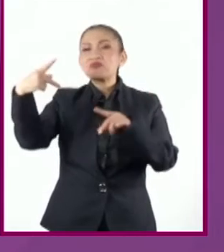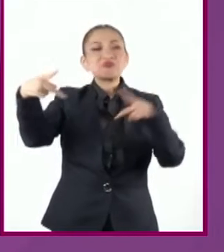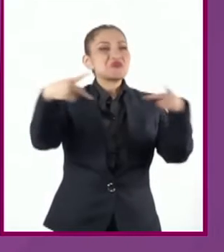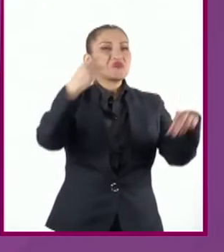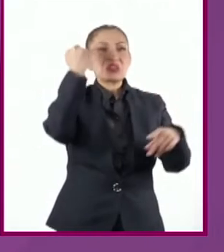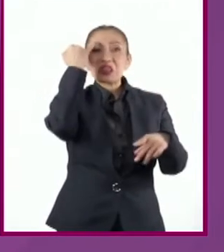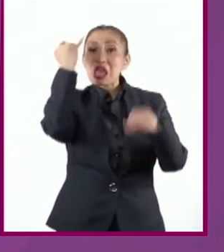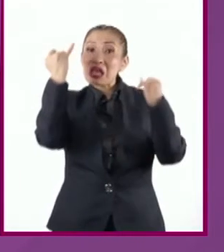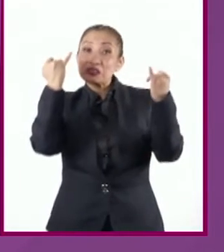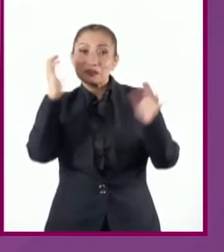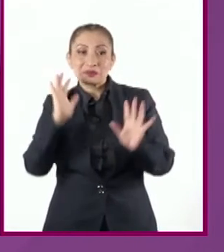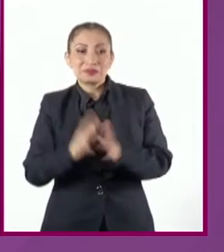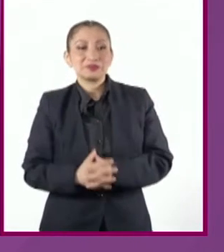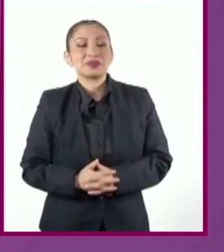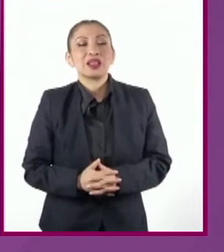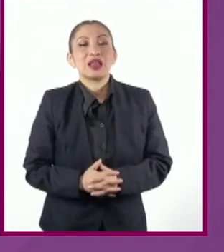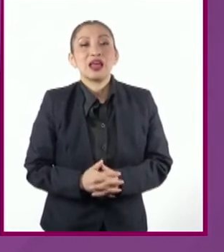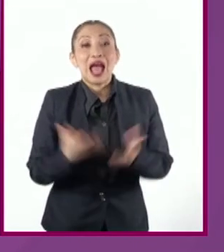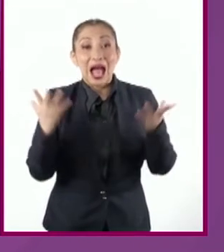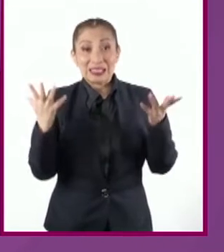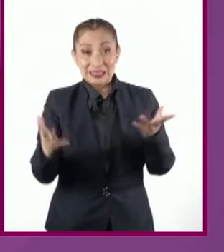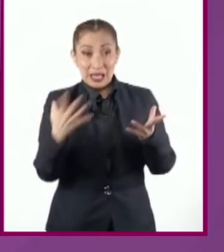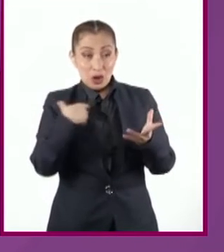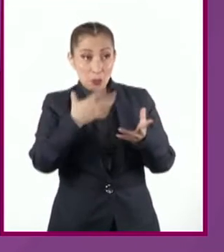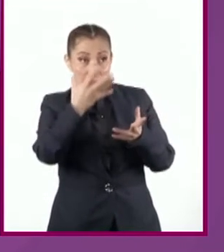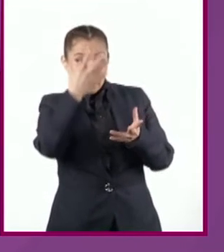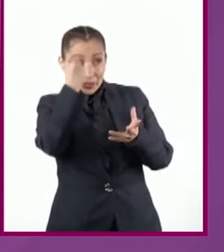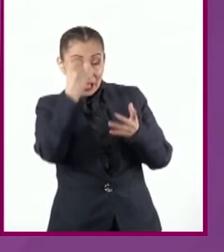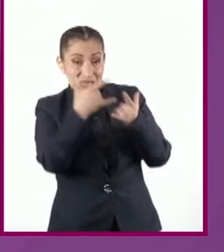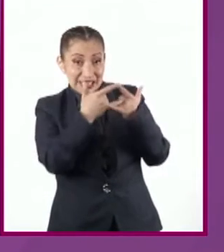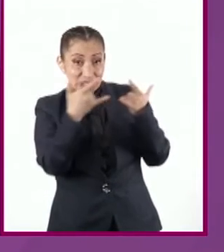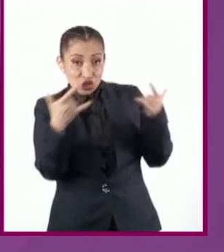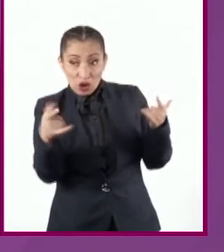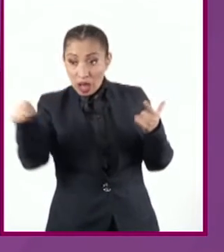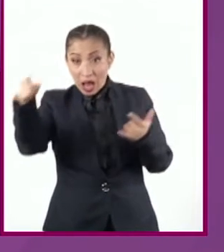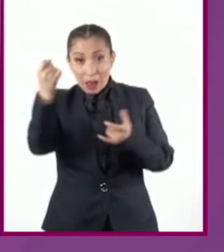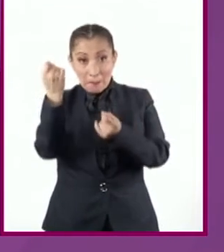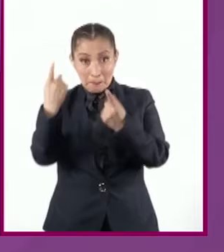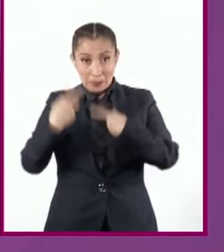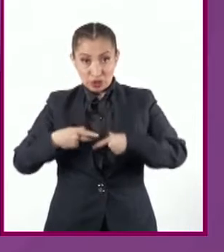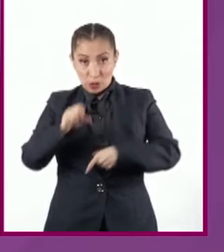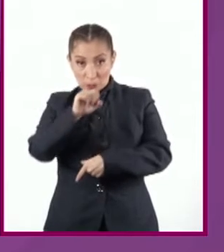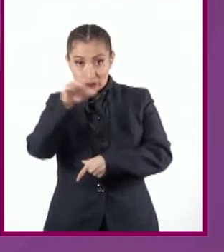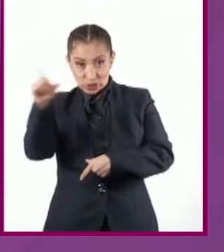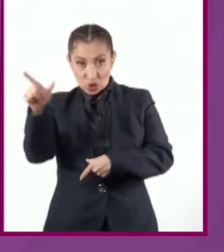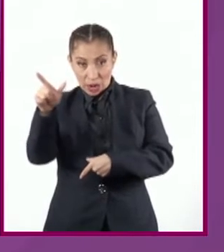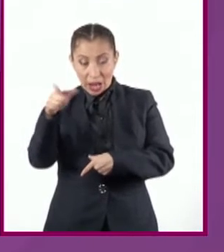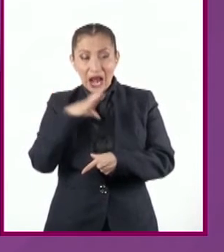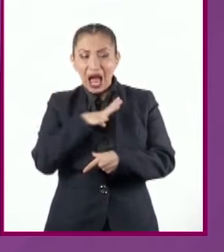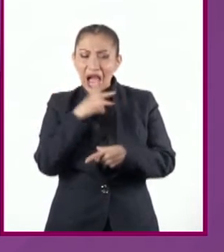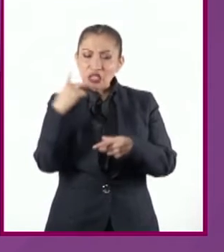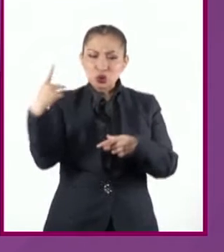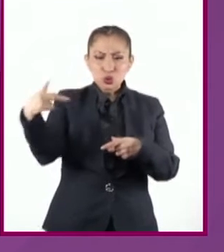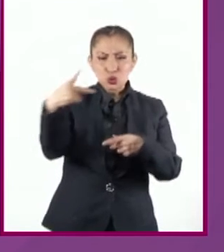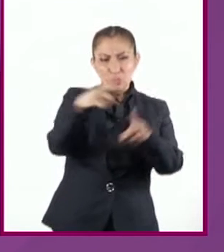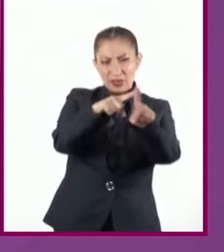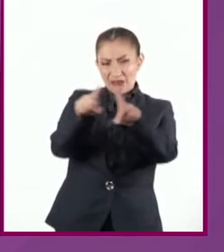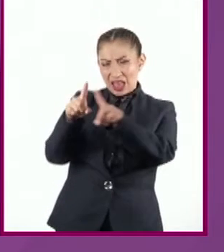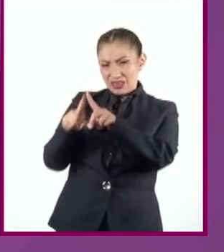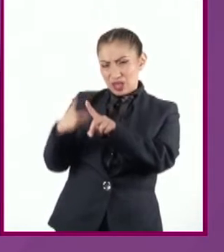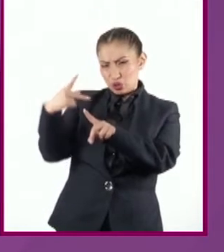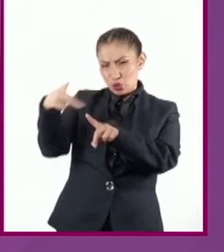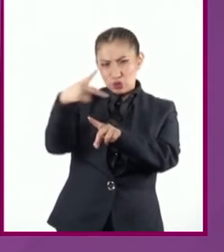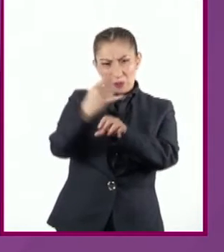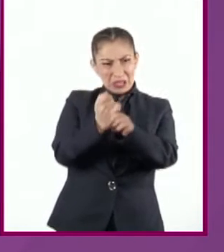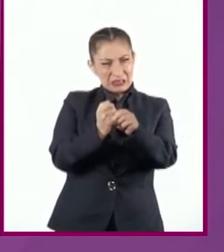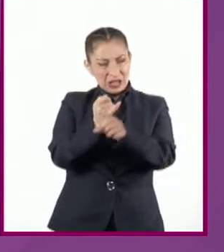interpretaciones. En la creación del conocimiento histórico entre estudiosos de un mismo tema hay variantes en sus investigaciones,